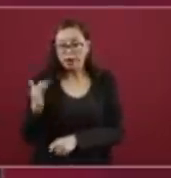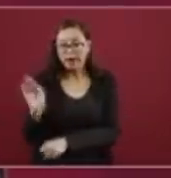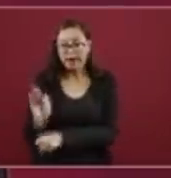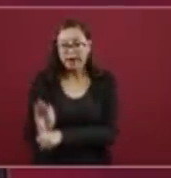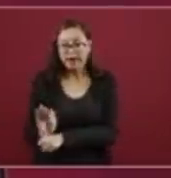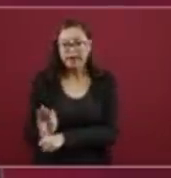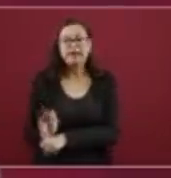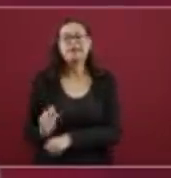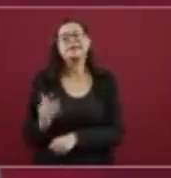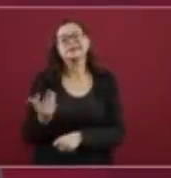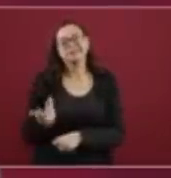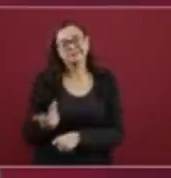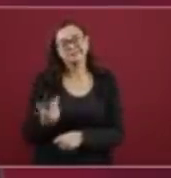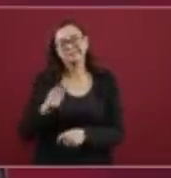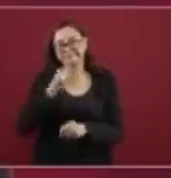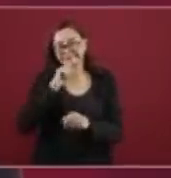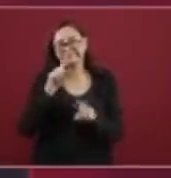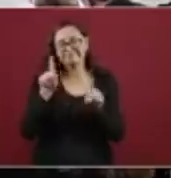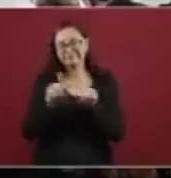donde